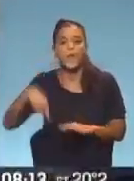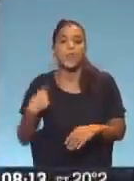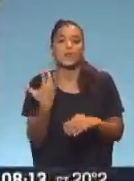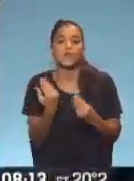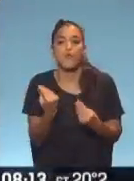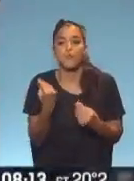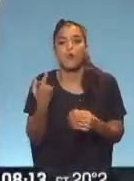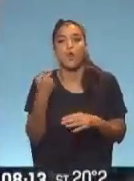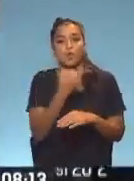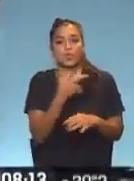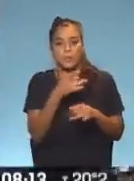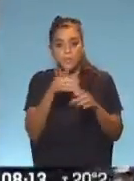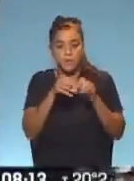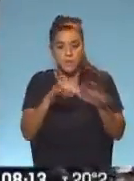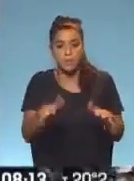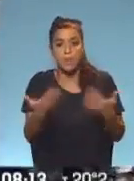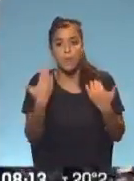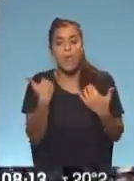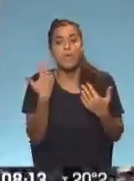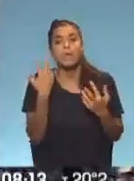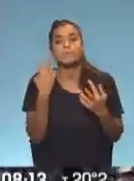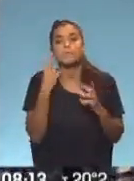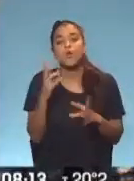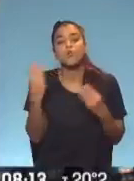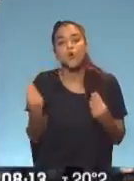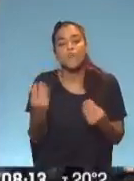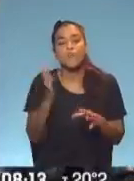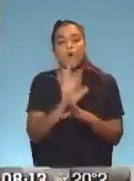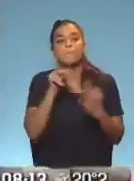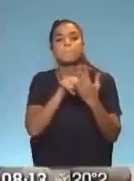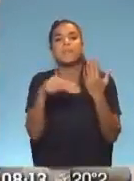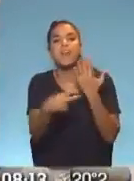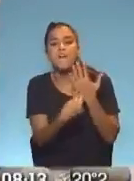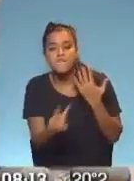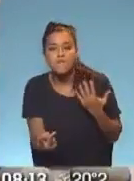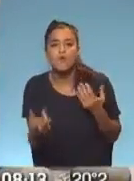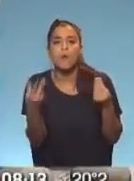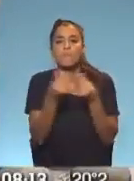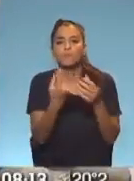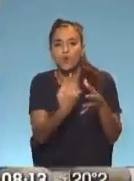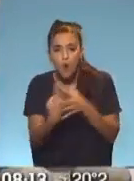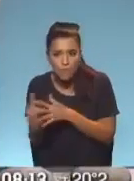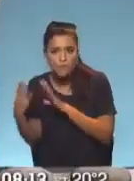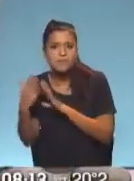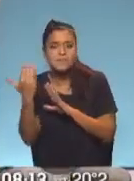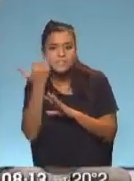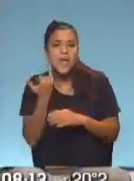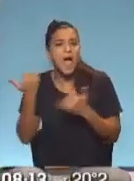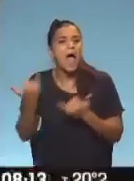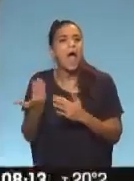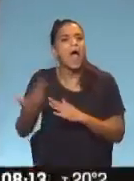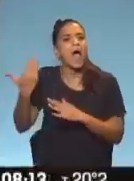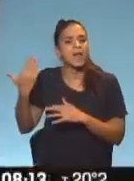a la pandemia, tal vez podemos leerla como una metáfora de muchos confinamientos en los que ya estábamos